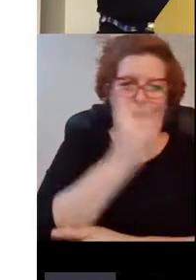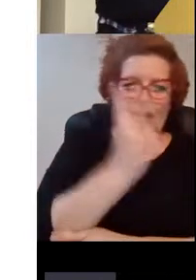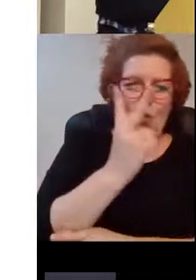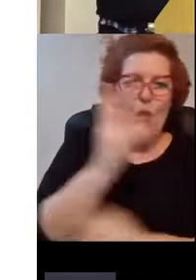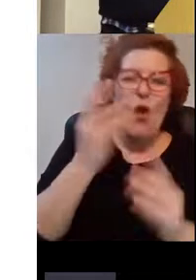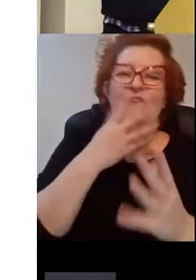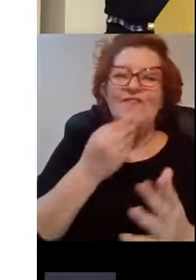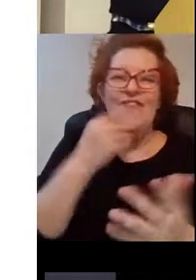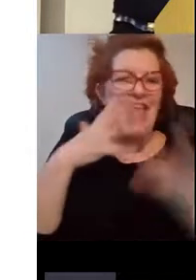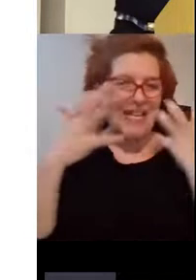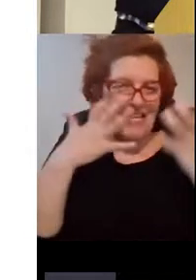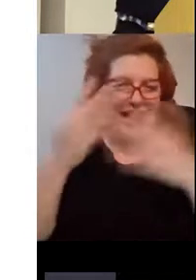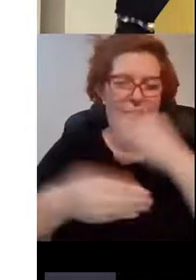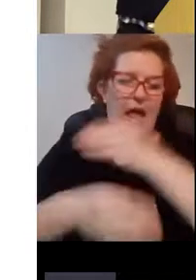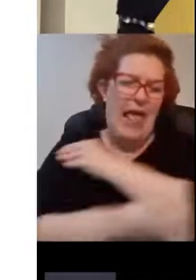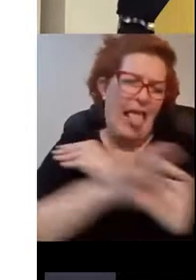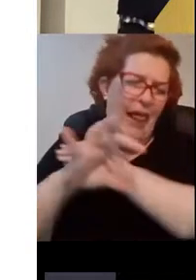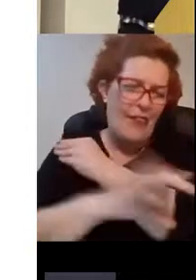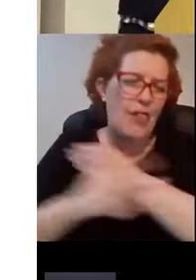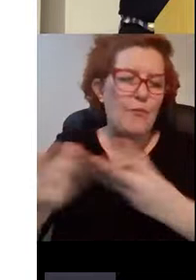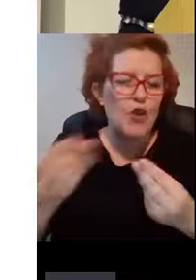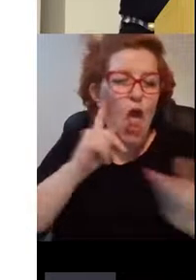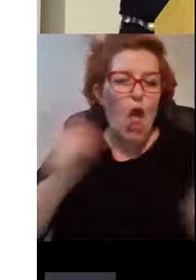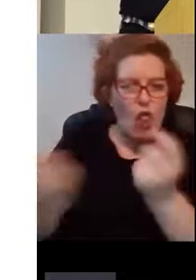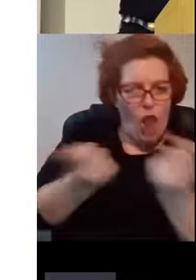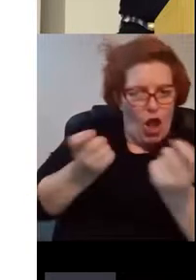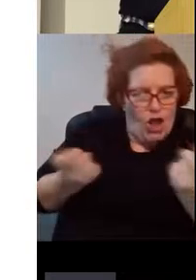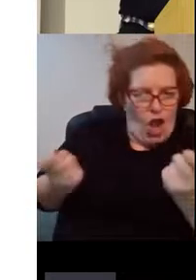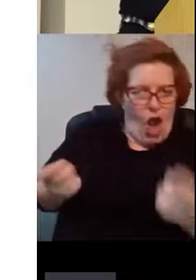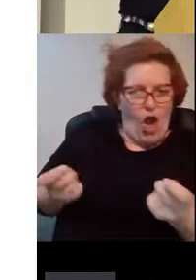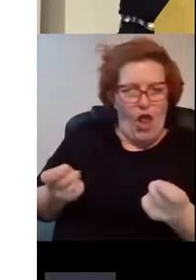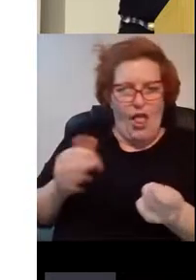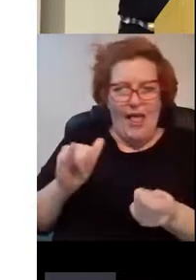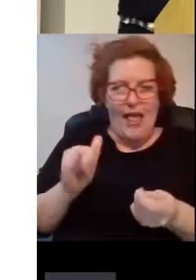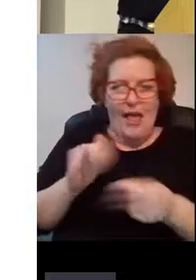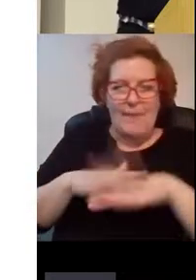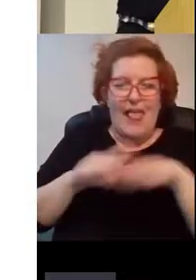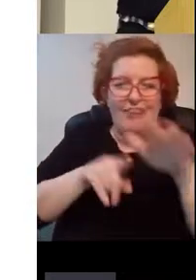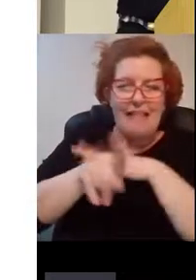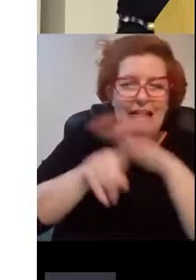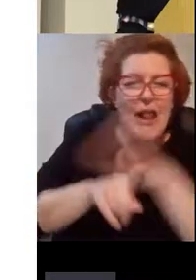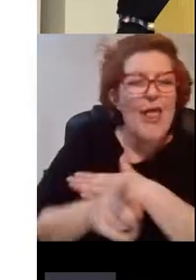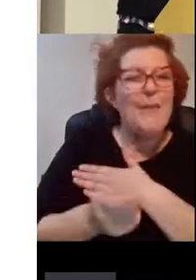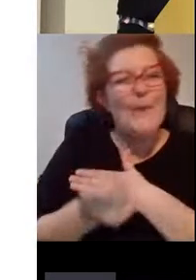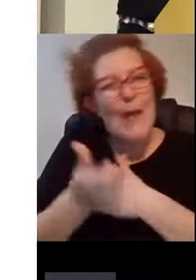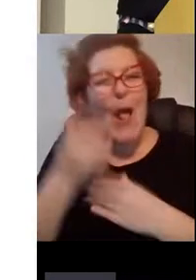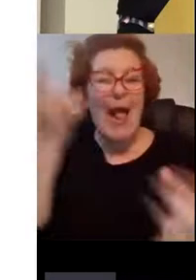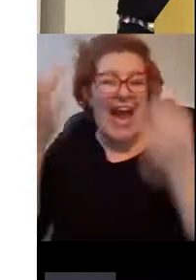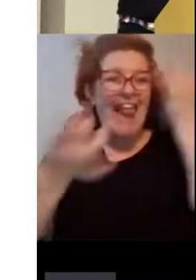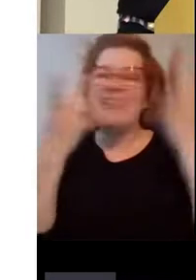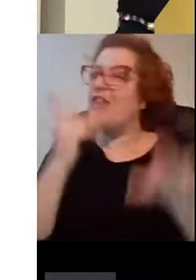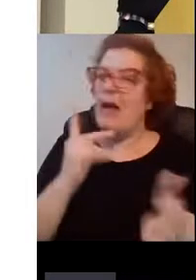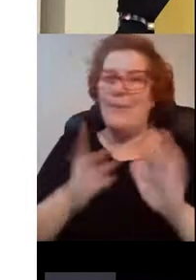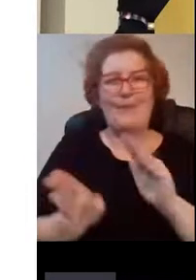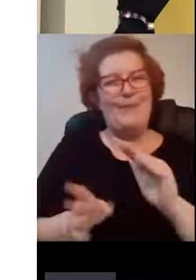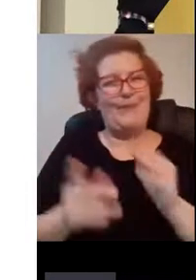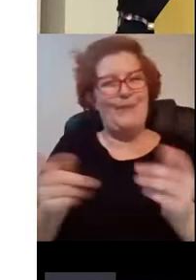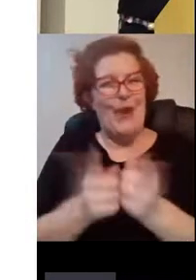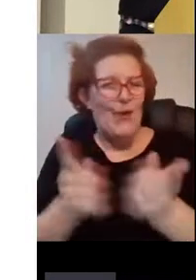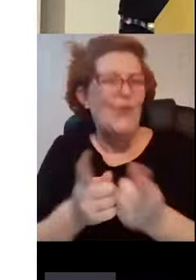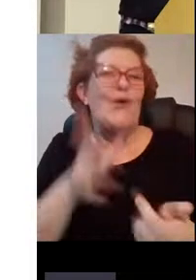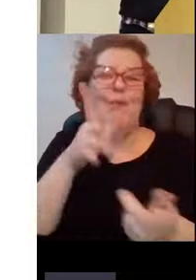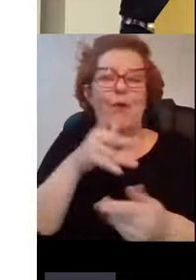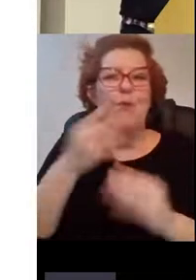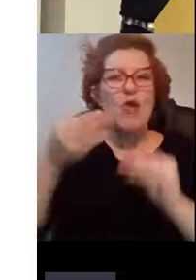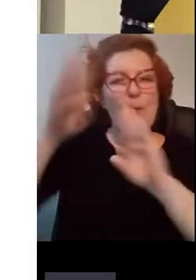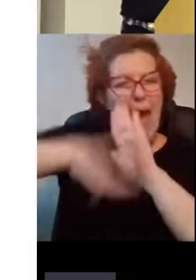Artes hacemos muchos ejercicios muy controlados que realmente desarrollan relativamente poco la creatividad porque están muy